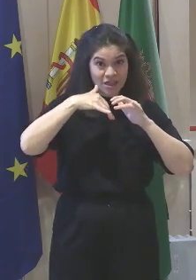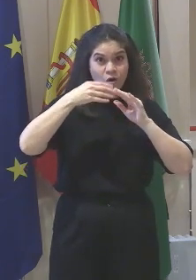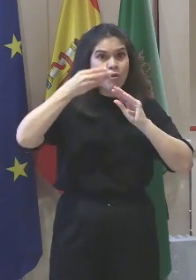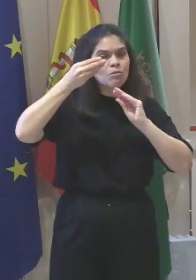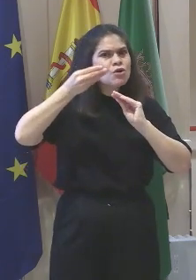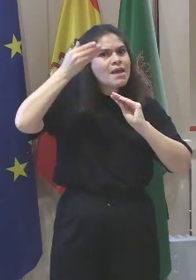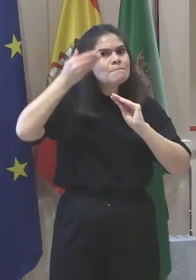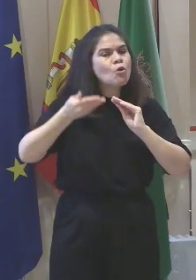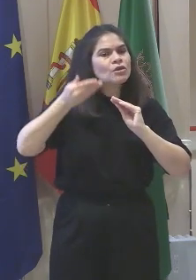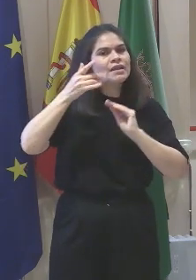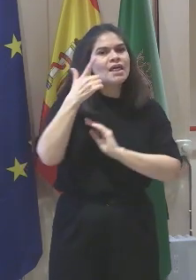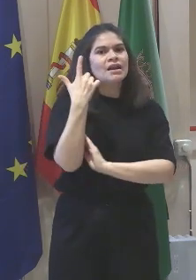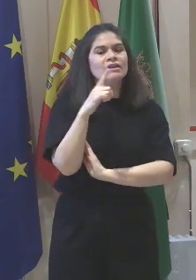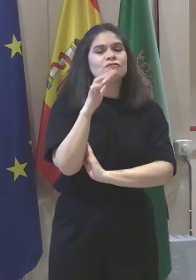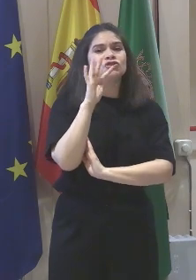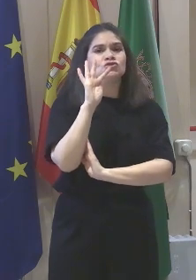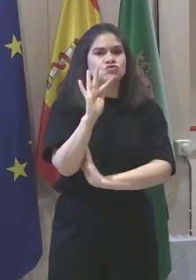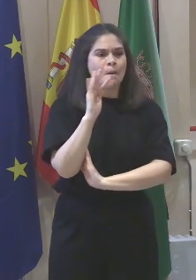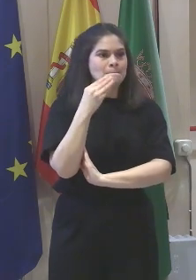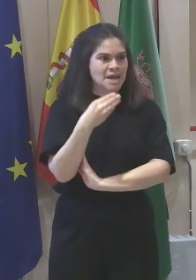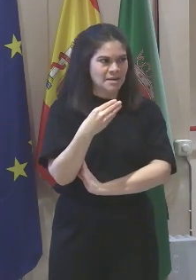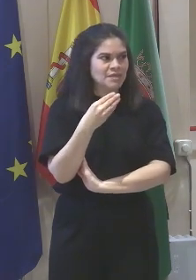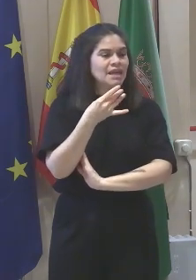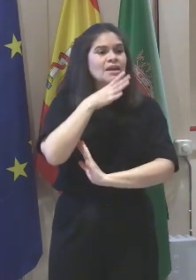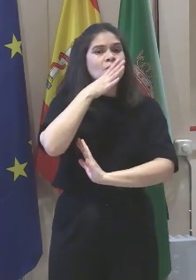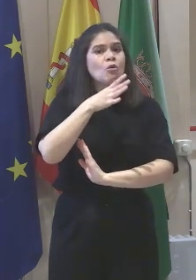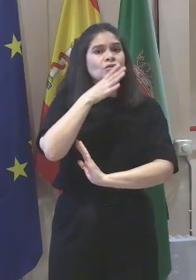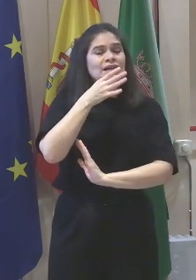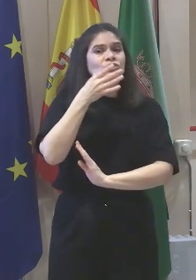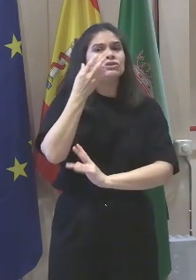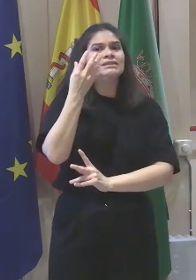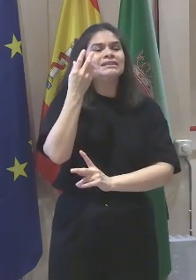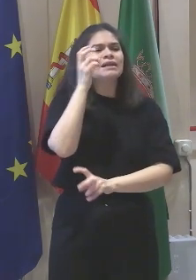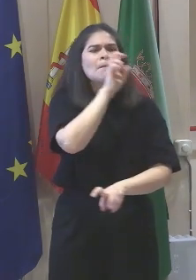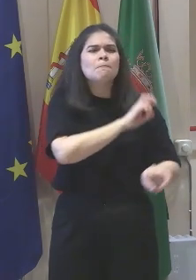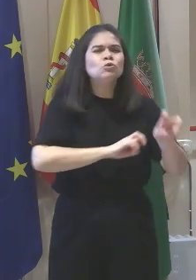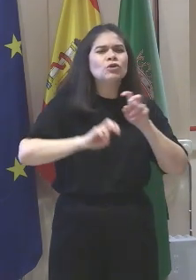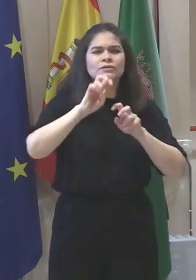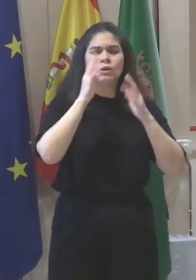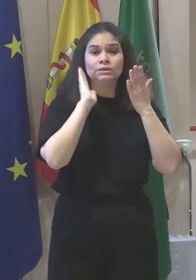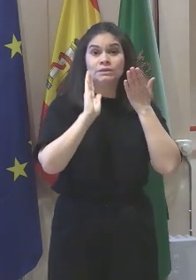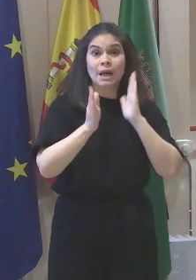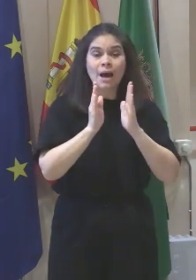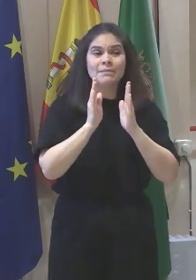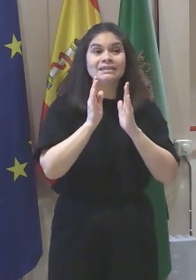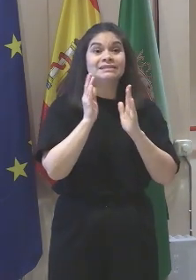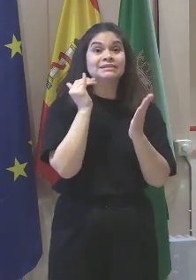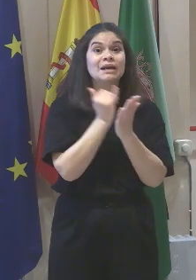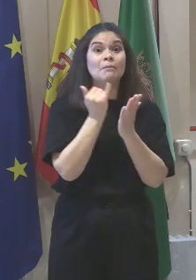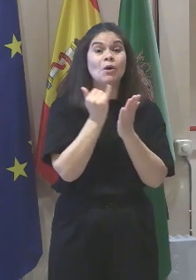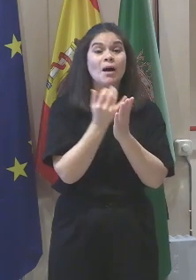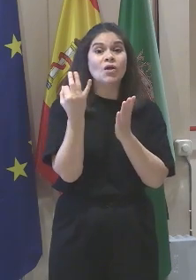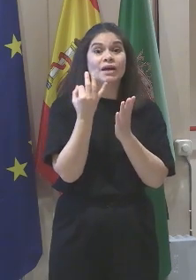de linfocitos B y por lo tanto, pues lo que se está haciendo es buscar terapias y lo que se ha probado son terapias que